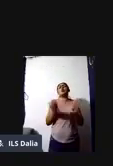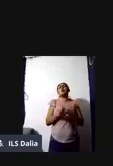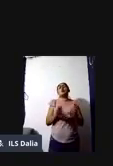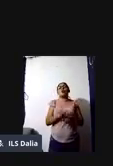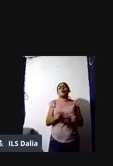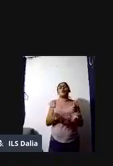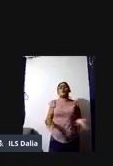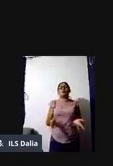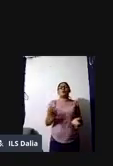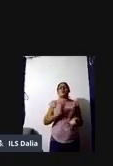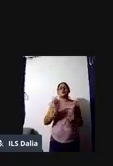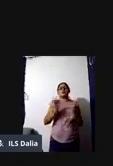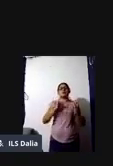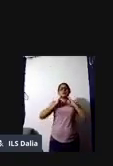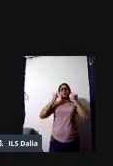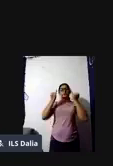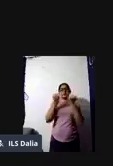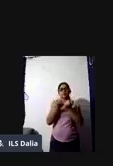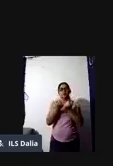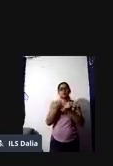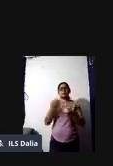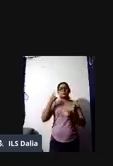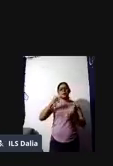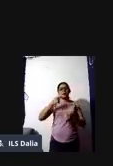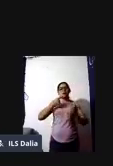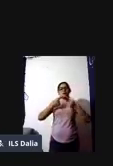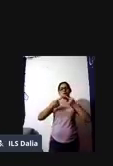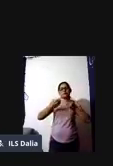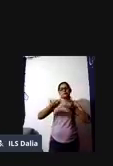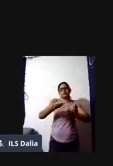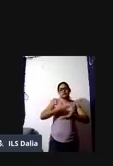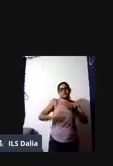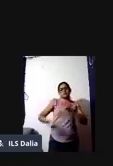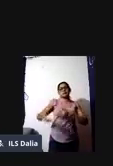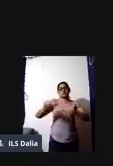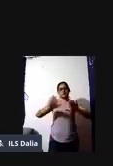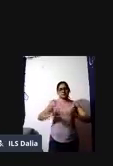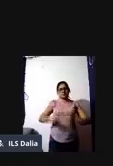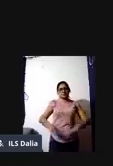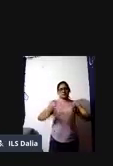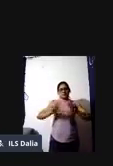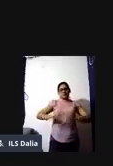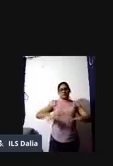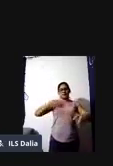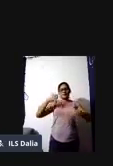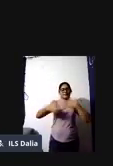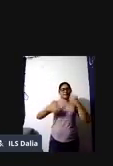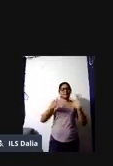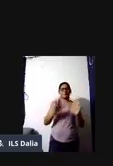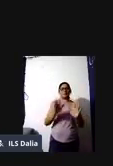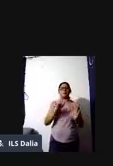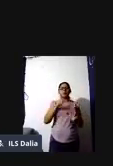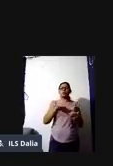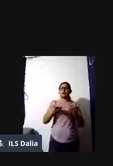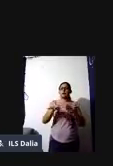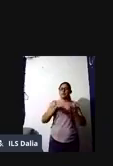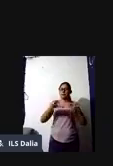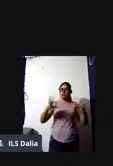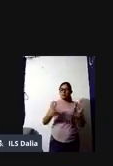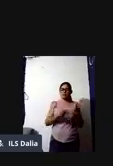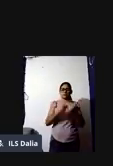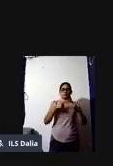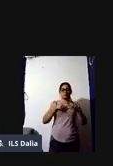pronto reuniones para bajar la irritabilidad y que fluya el trabajo colectivo